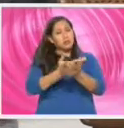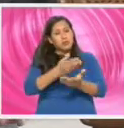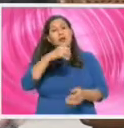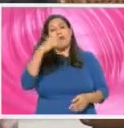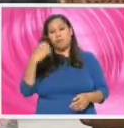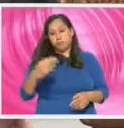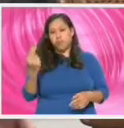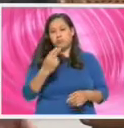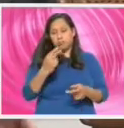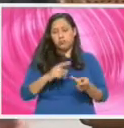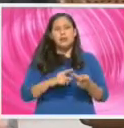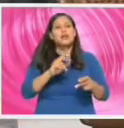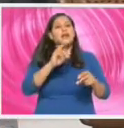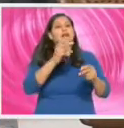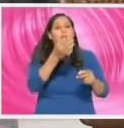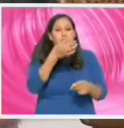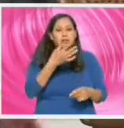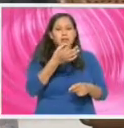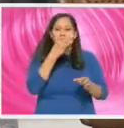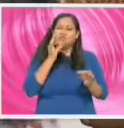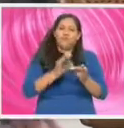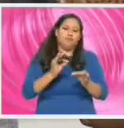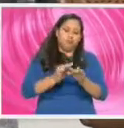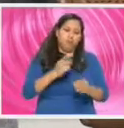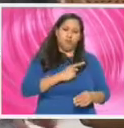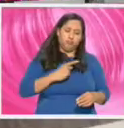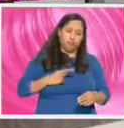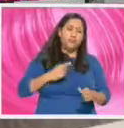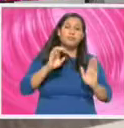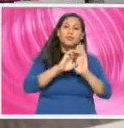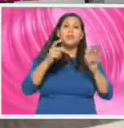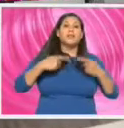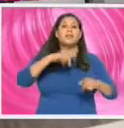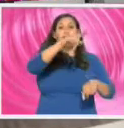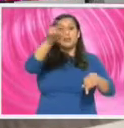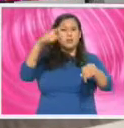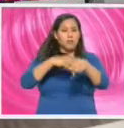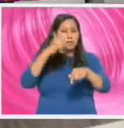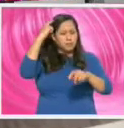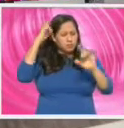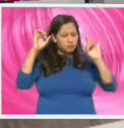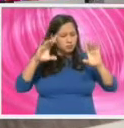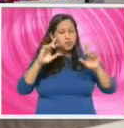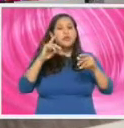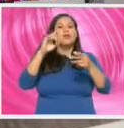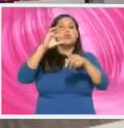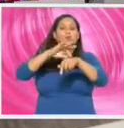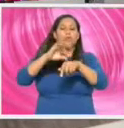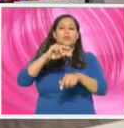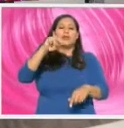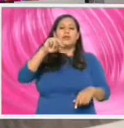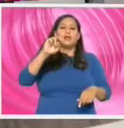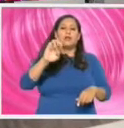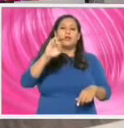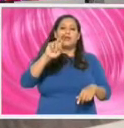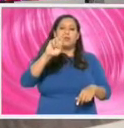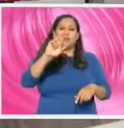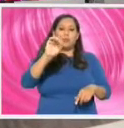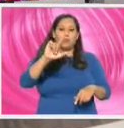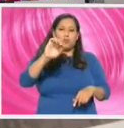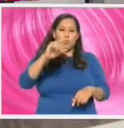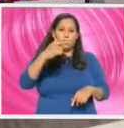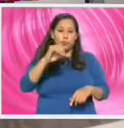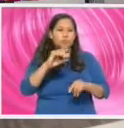y bueno, que hay que controlarlo. Todos los pacientes que tienen migraña deben acudir con un neurólogo. Se tiene que hacer un estudio del paciente